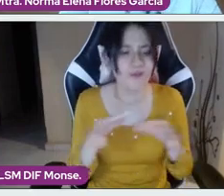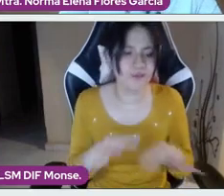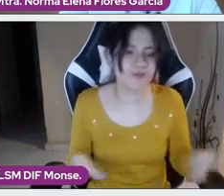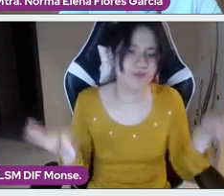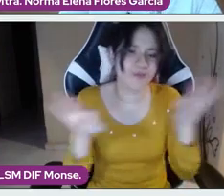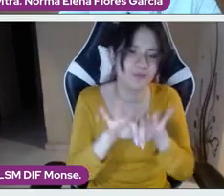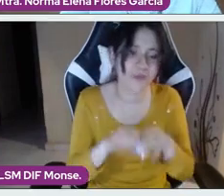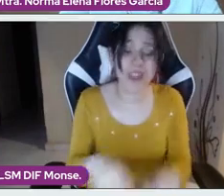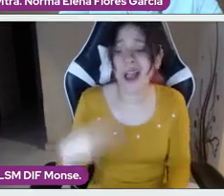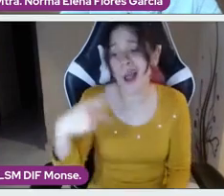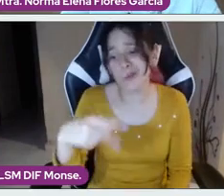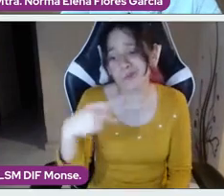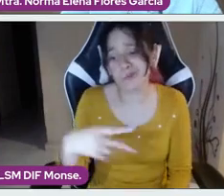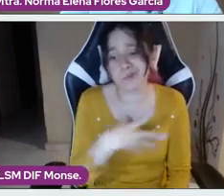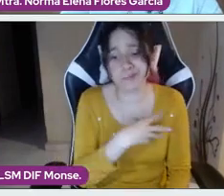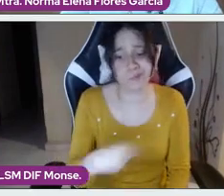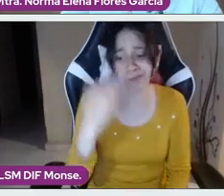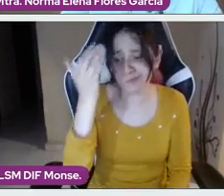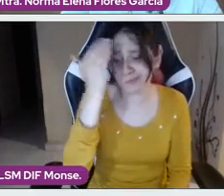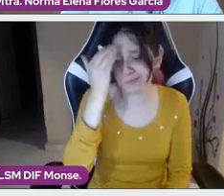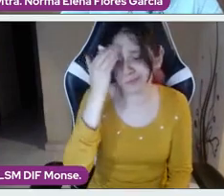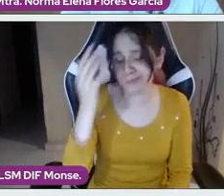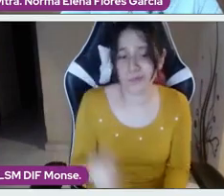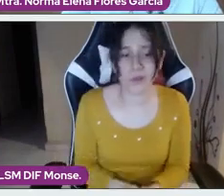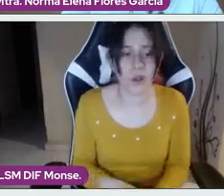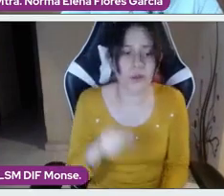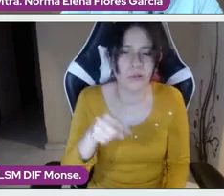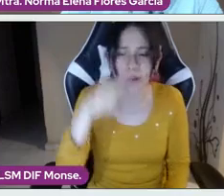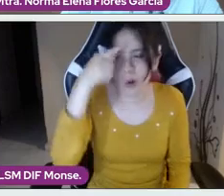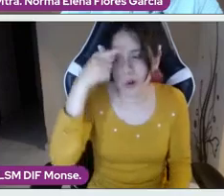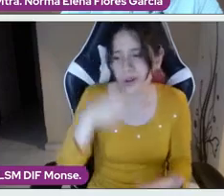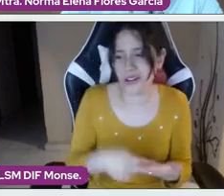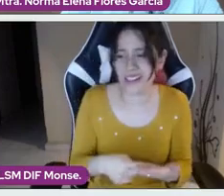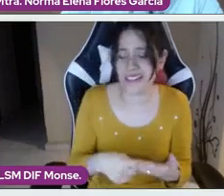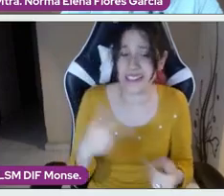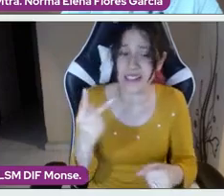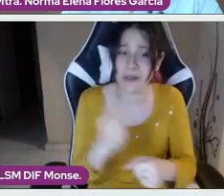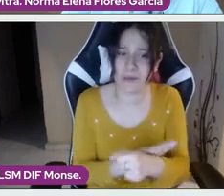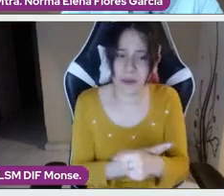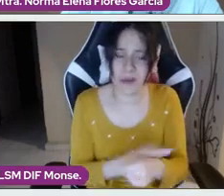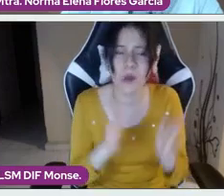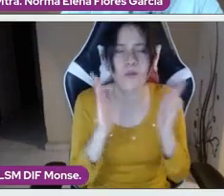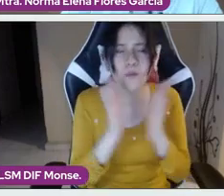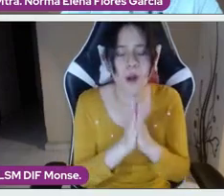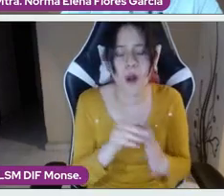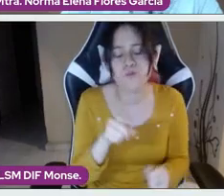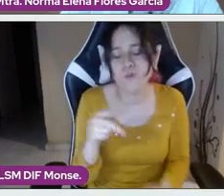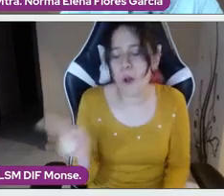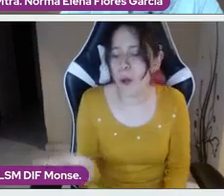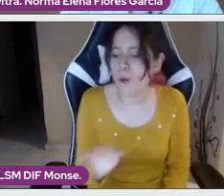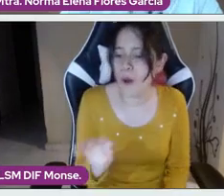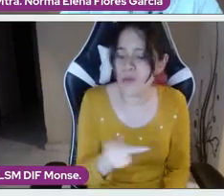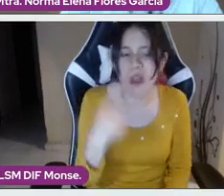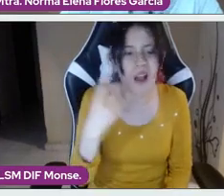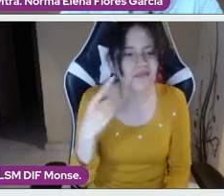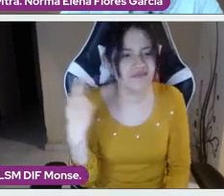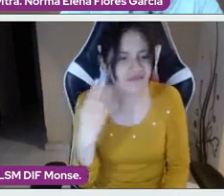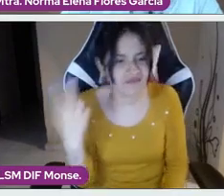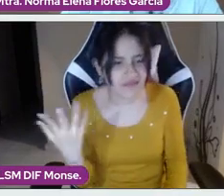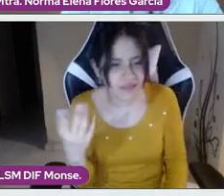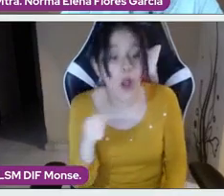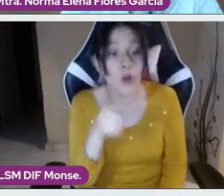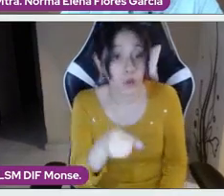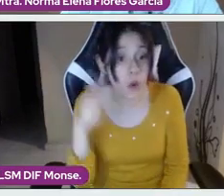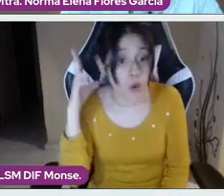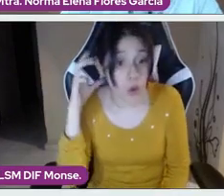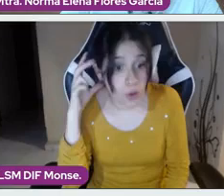conoce a tu hijo, ¿no? No, lo que tú creas que necesita, pregúntale, habla con él, ¿qué necesita? Que lo escuches, necesitas